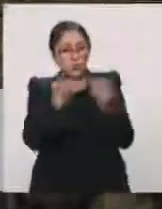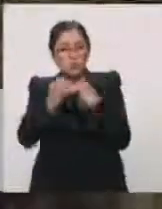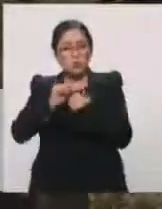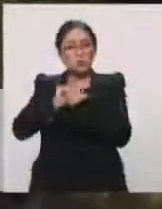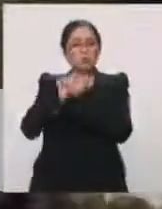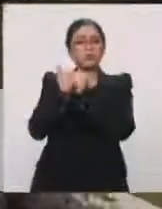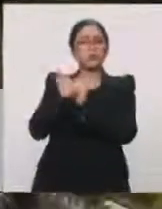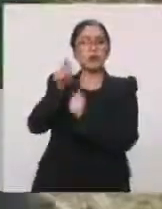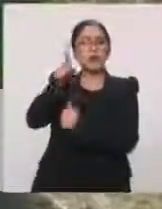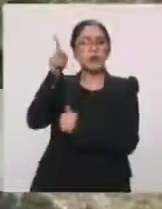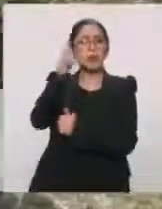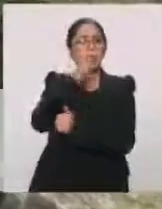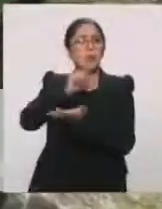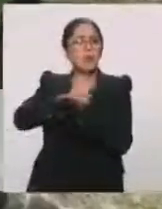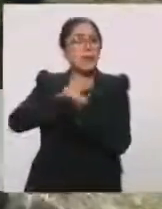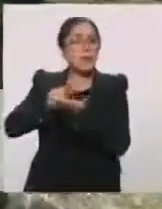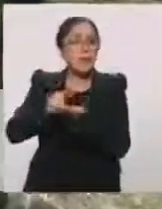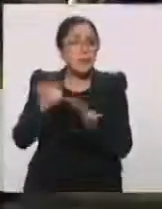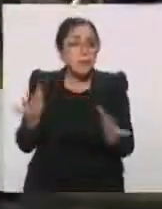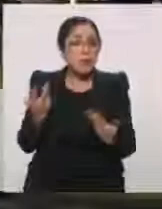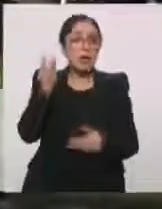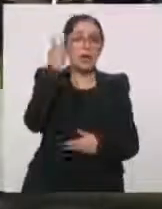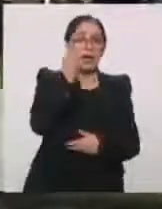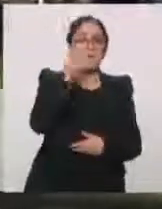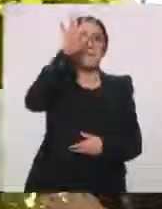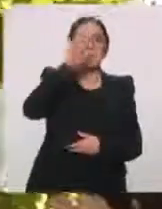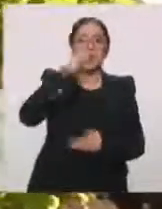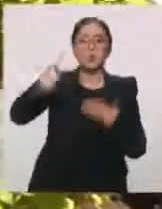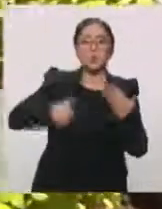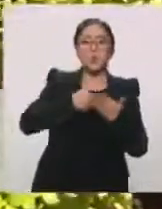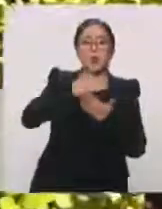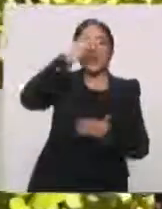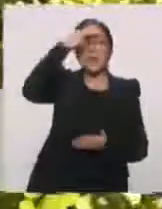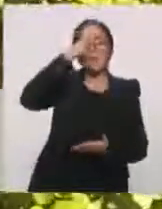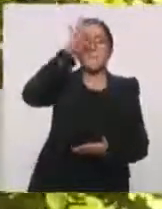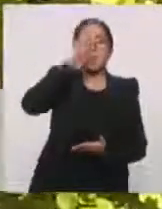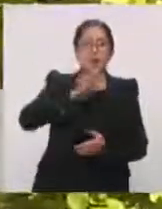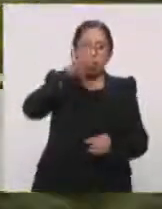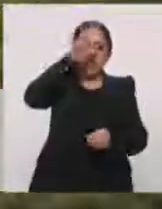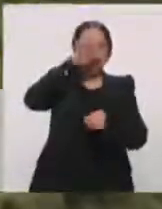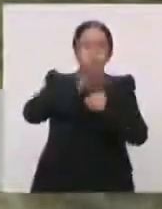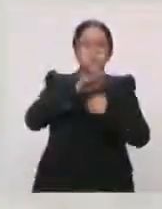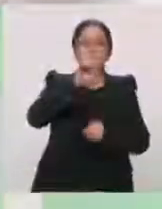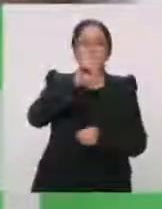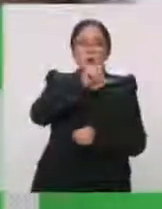que, como recordemos, somos una olla, ¿no? Y entonces rodeada por estas